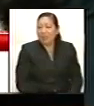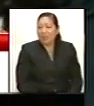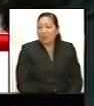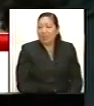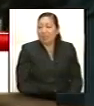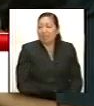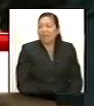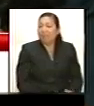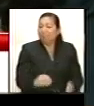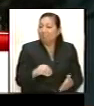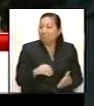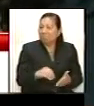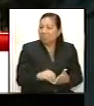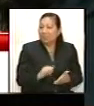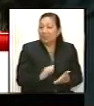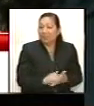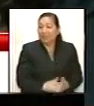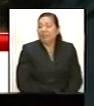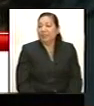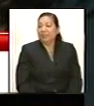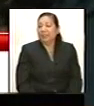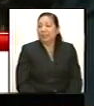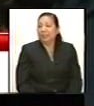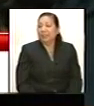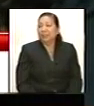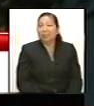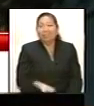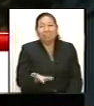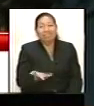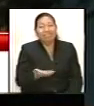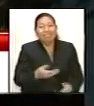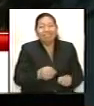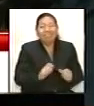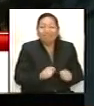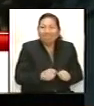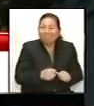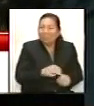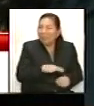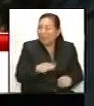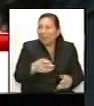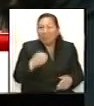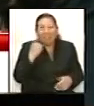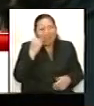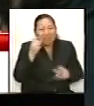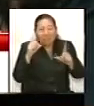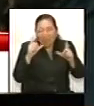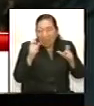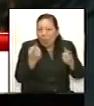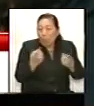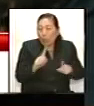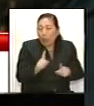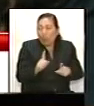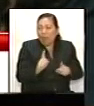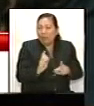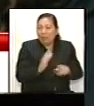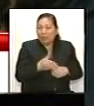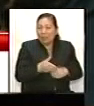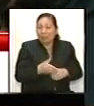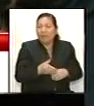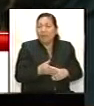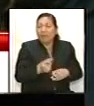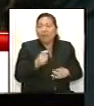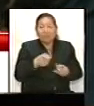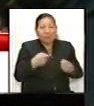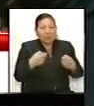que es propuestas, ¿no? A algo sexual o trata de entrega infantil, ya. Entonces, cuando un usuario que está en